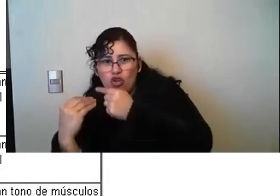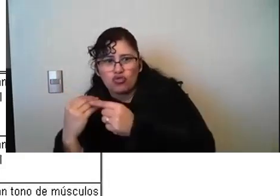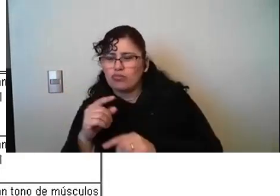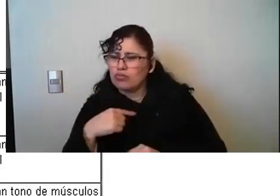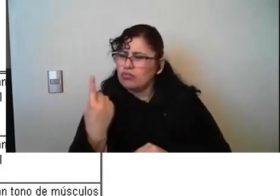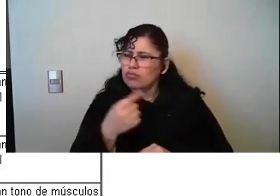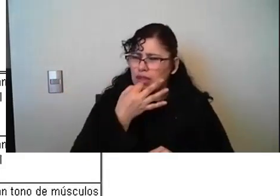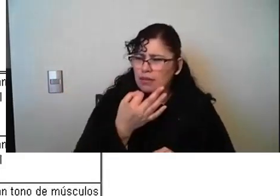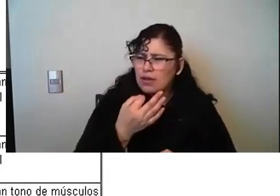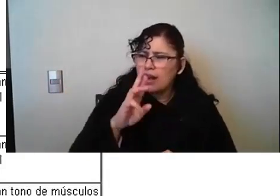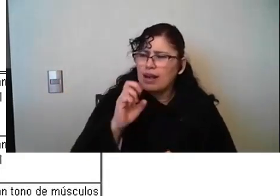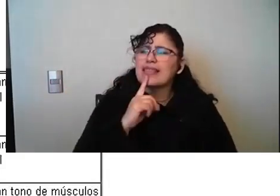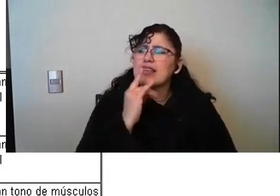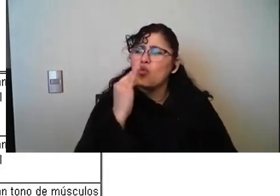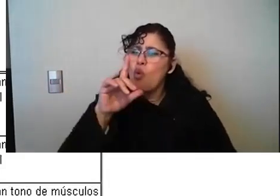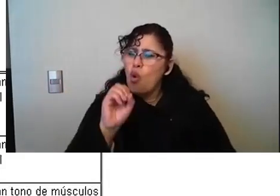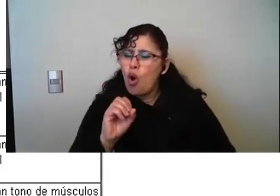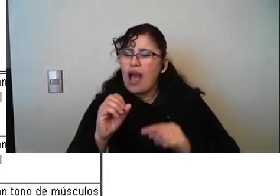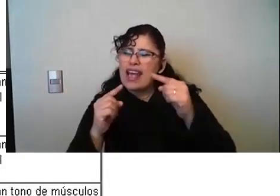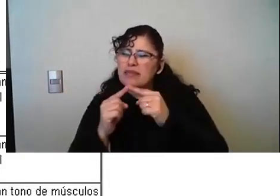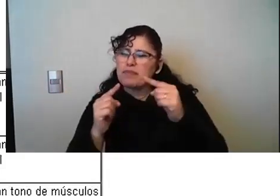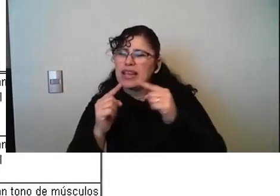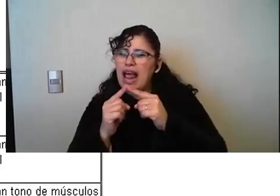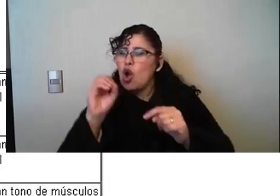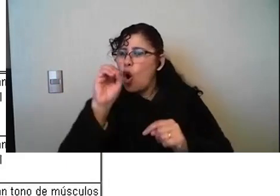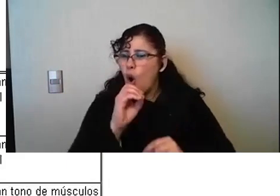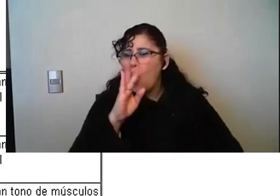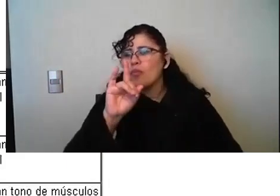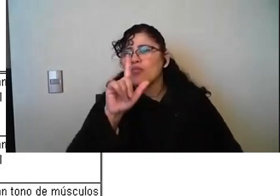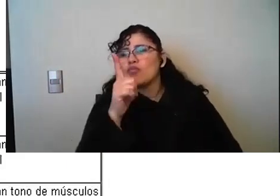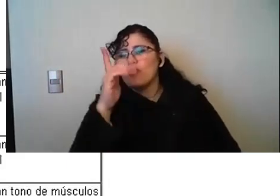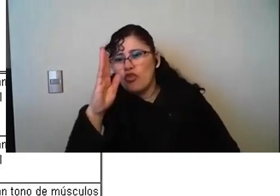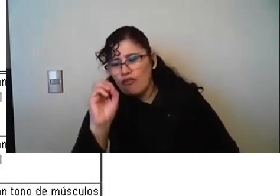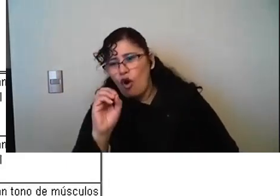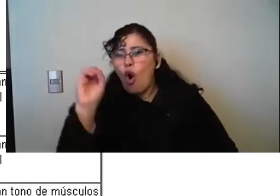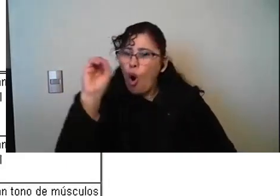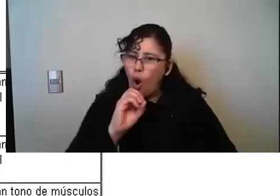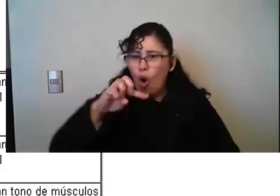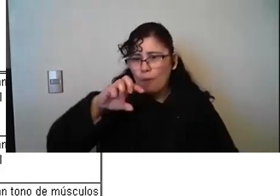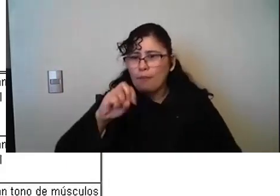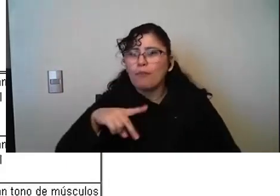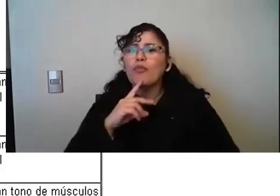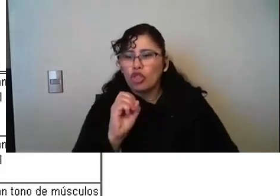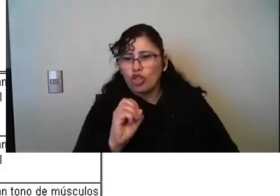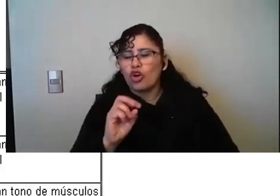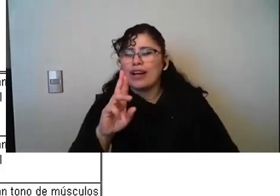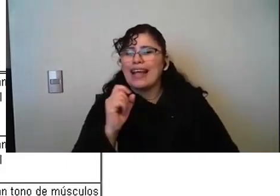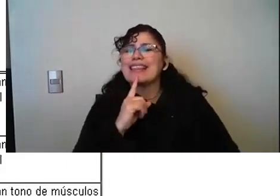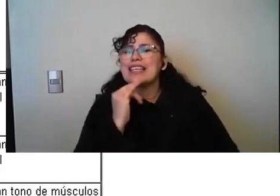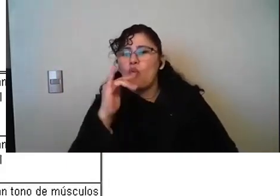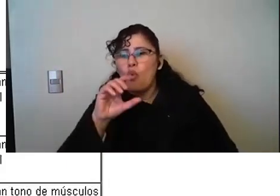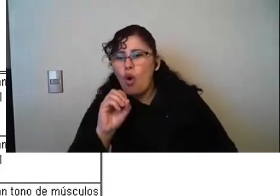retículo espinal o bulbo retículo espinal o ponto retículo espinal. A eso hace referencia. Entonces